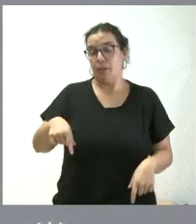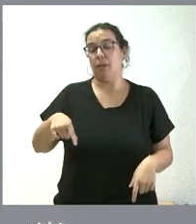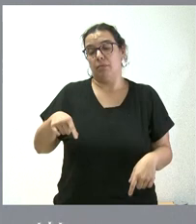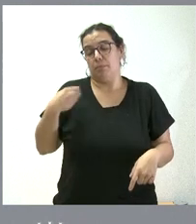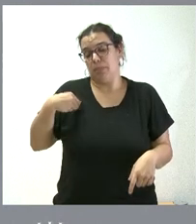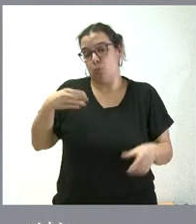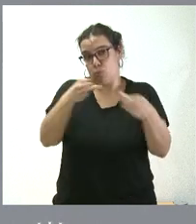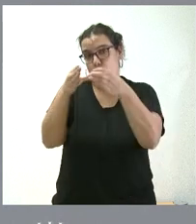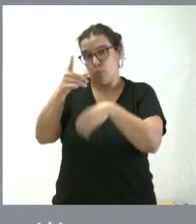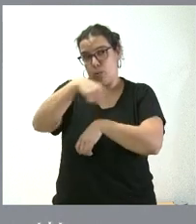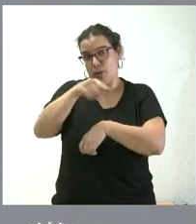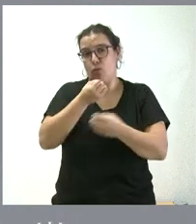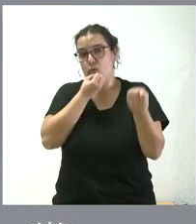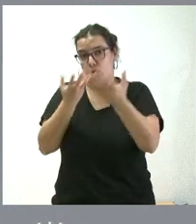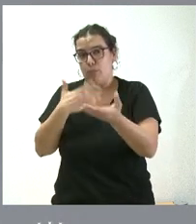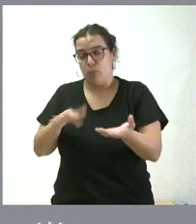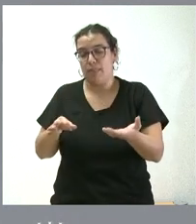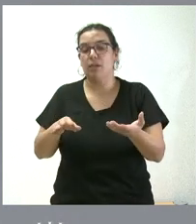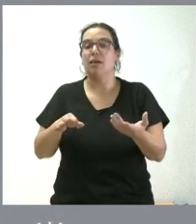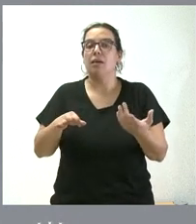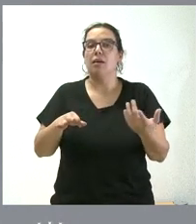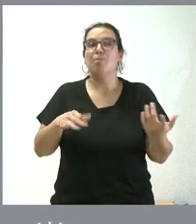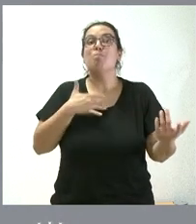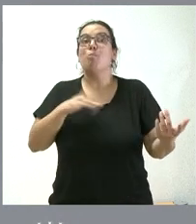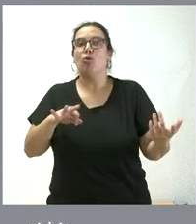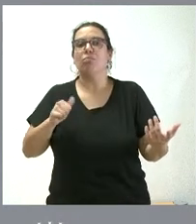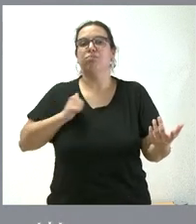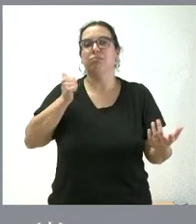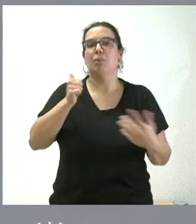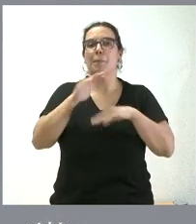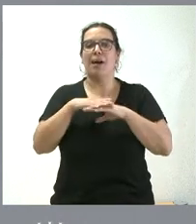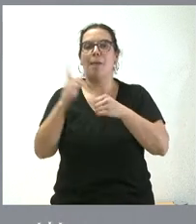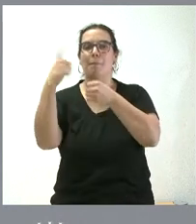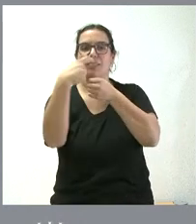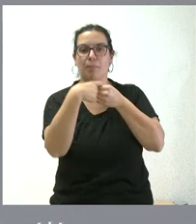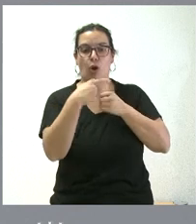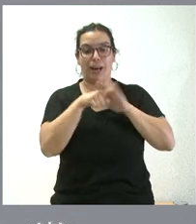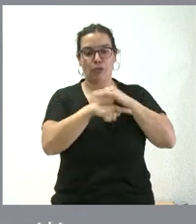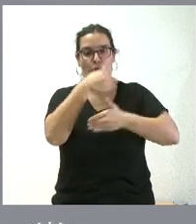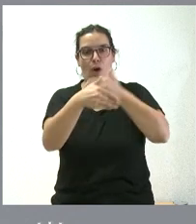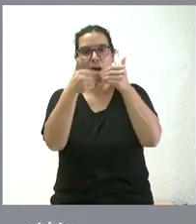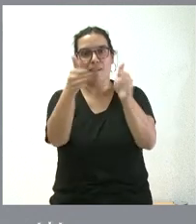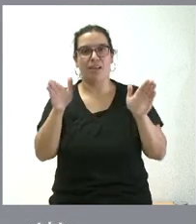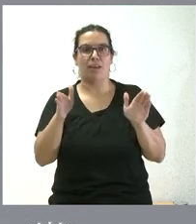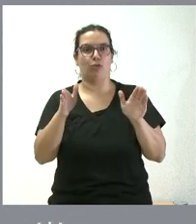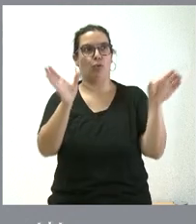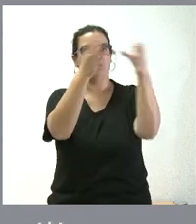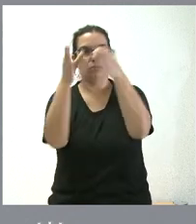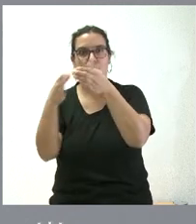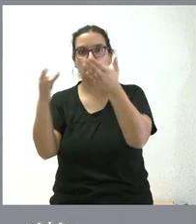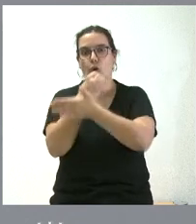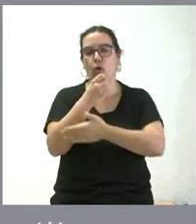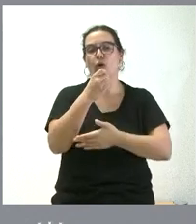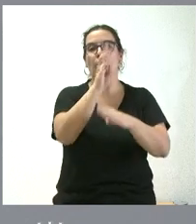los grupos Pues habrá posibilidades de establecer participación durante el trámite parlamentario Por parte de todos aquellos